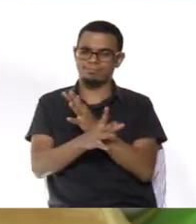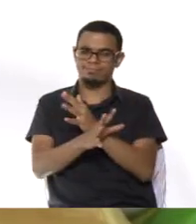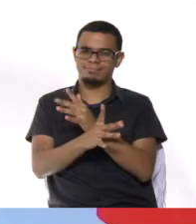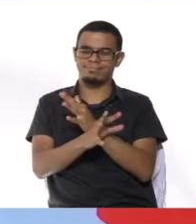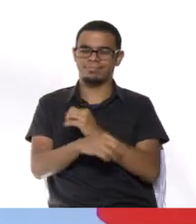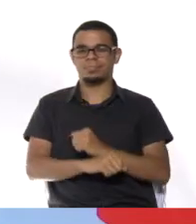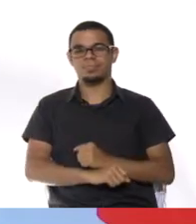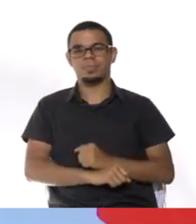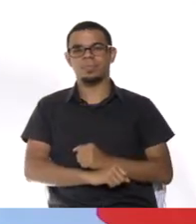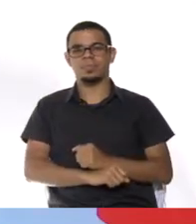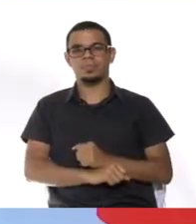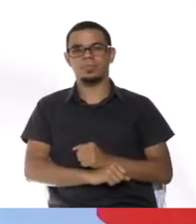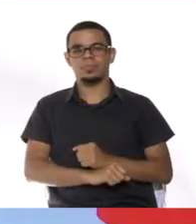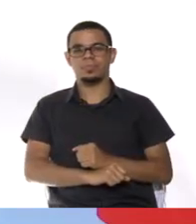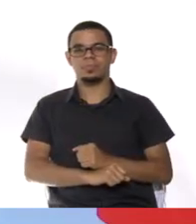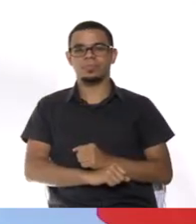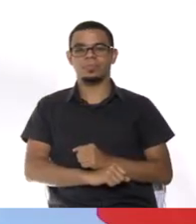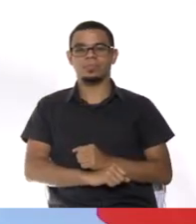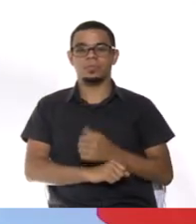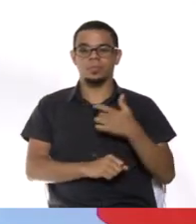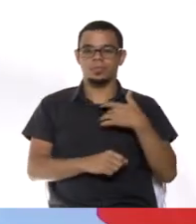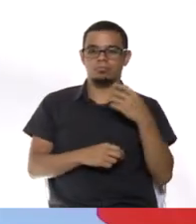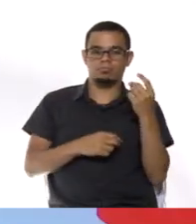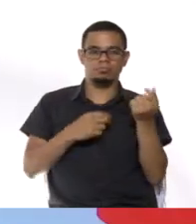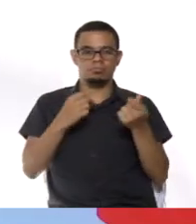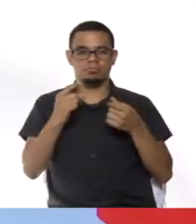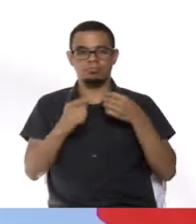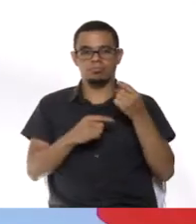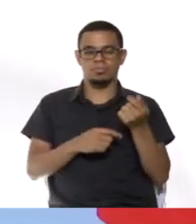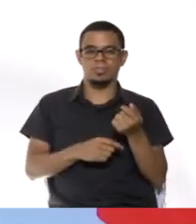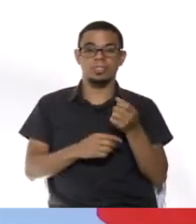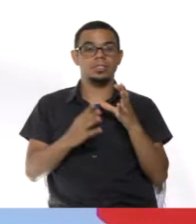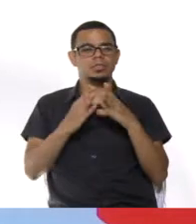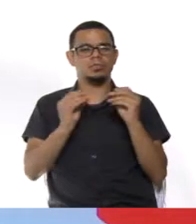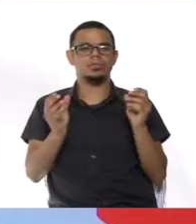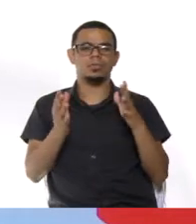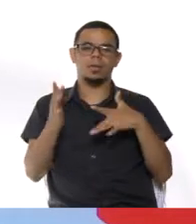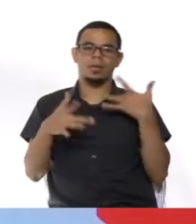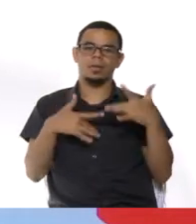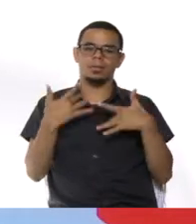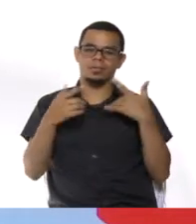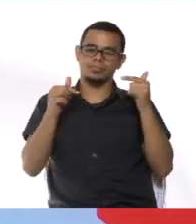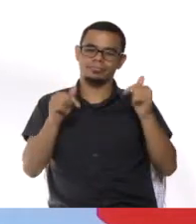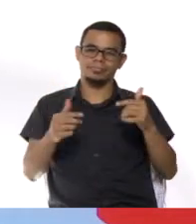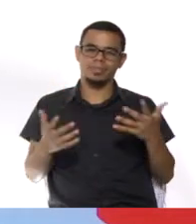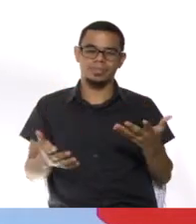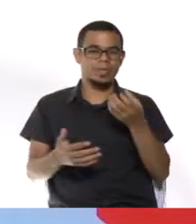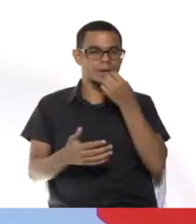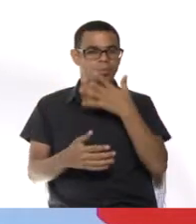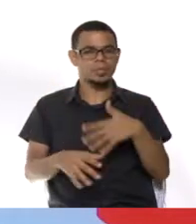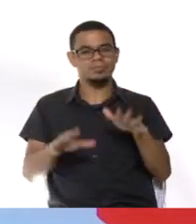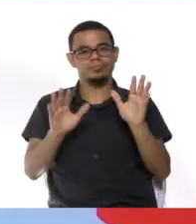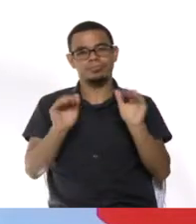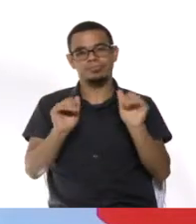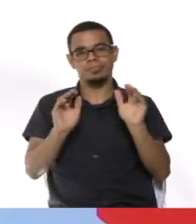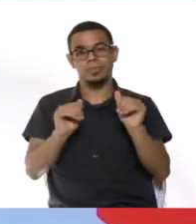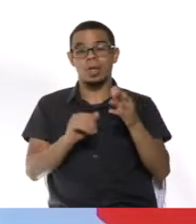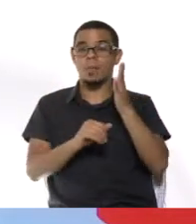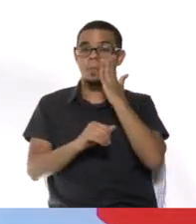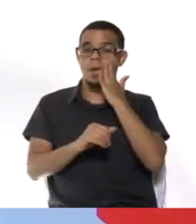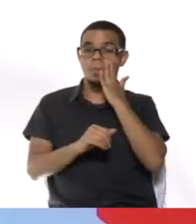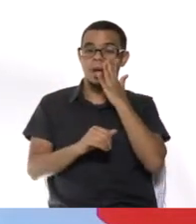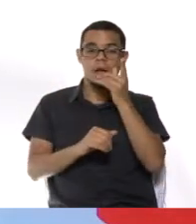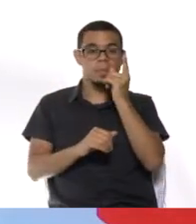van a divertir muchísimo, van a adquirir muchas destrezas. Esto ha sido todo por hoy. No me queda más que despedirme.